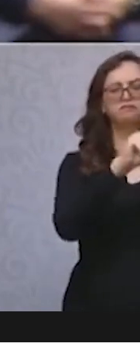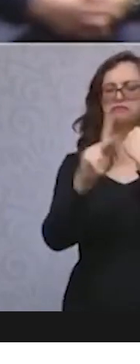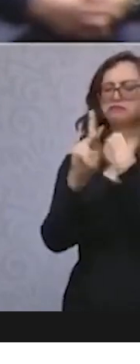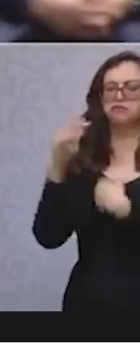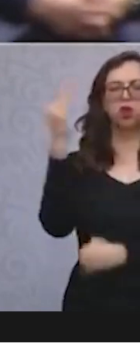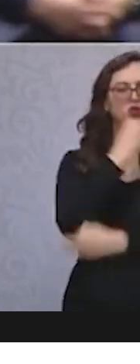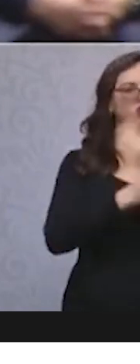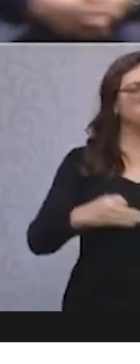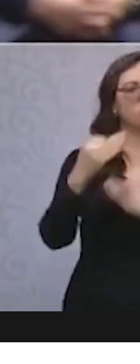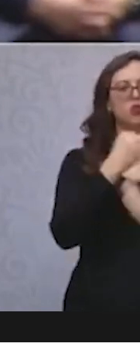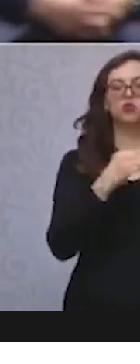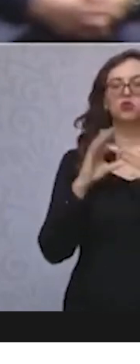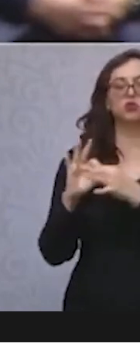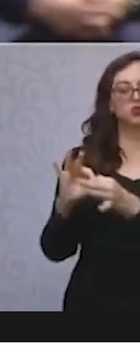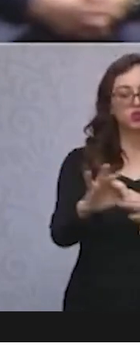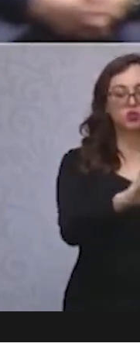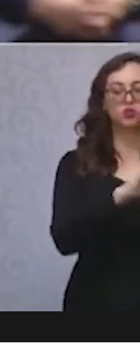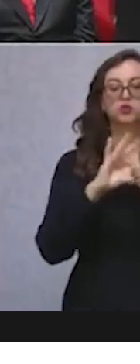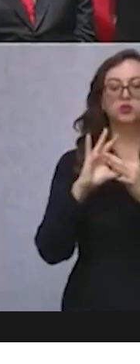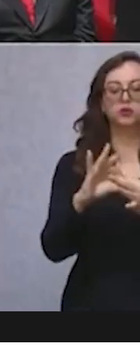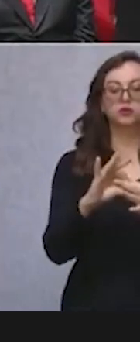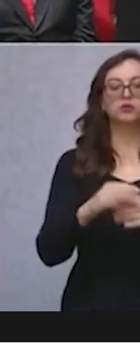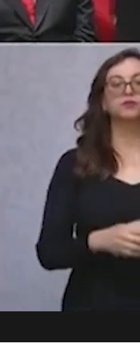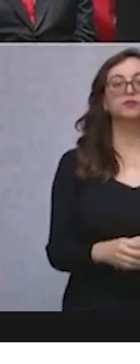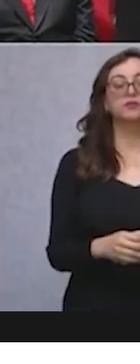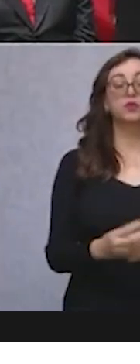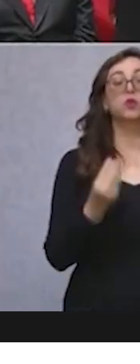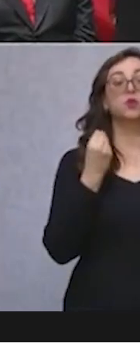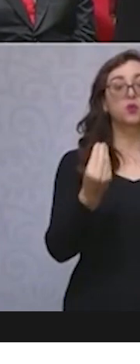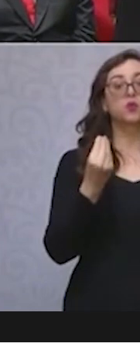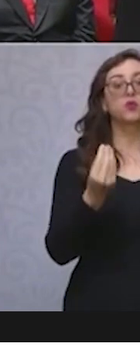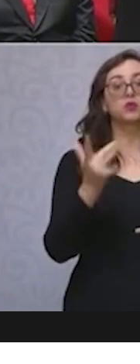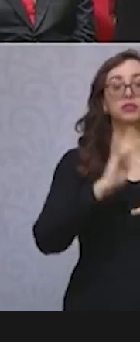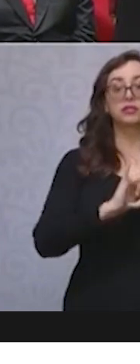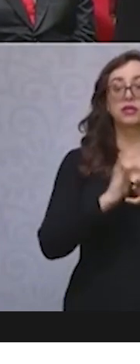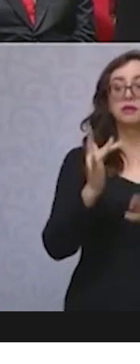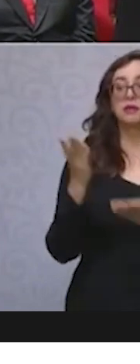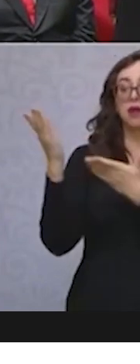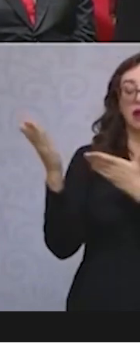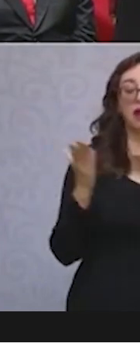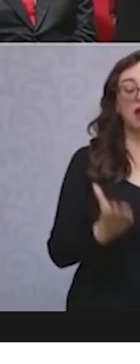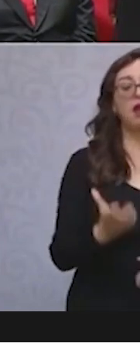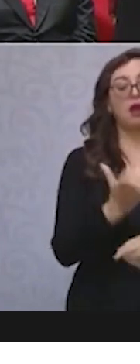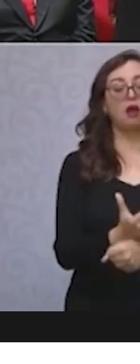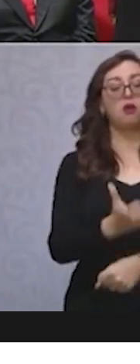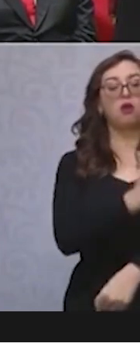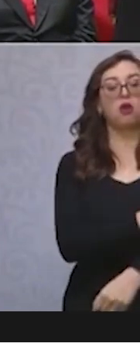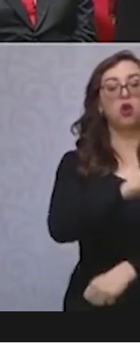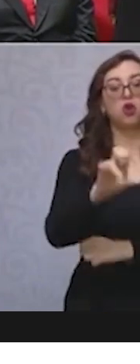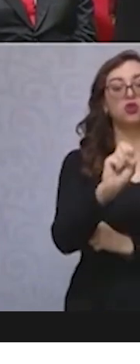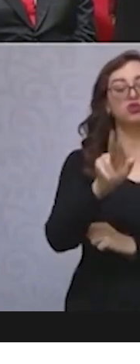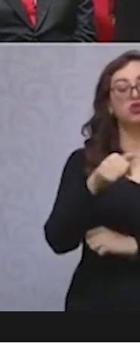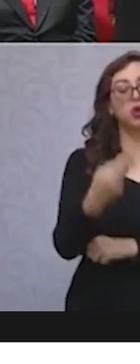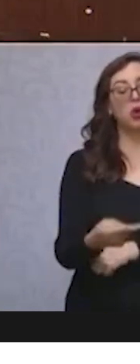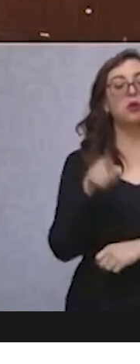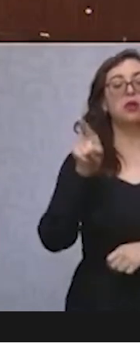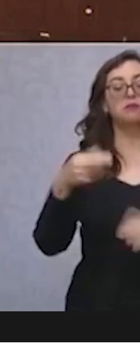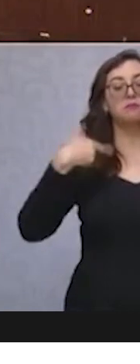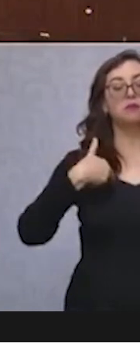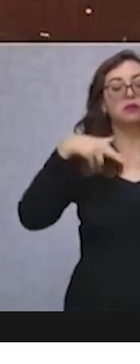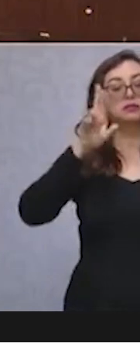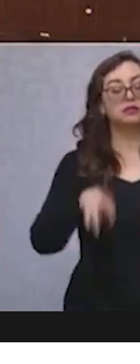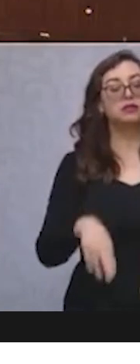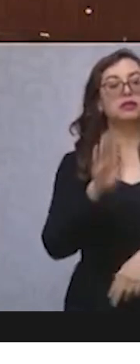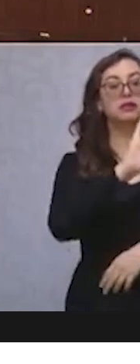frente al Congreso de la Unión como en el Zócalo, siguió refiriéndose a el licenciado Andrés Manuel López Obrador como